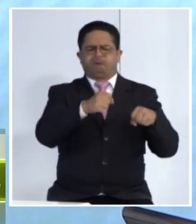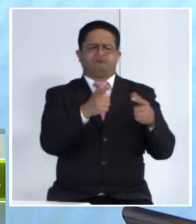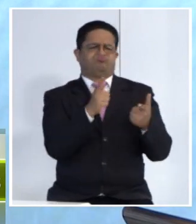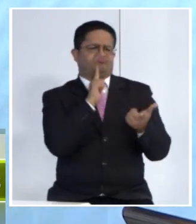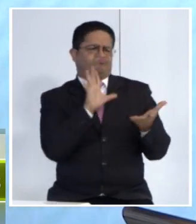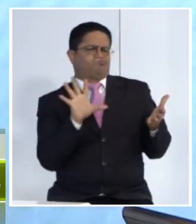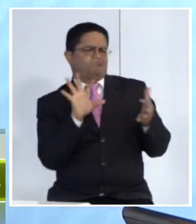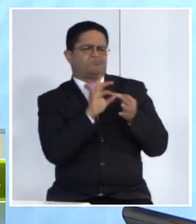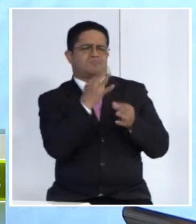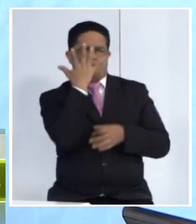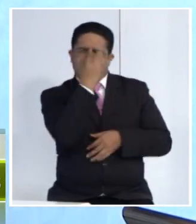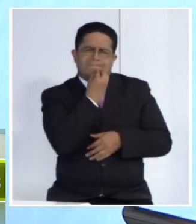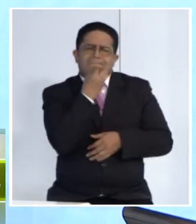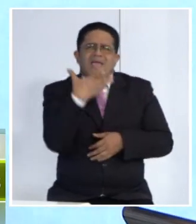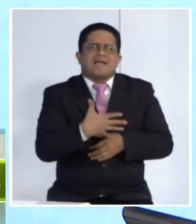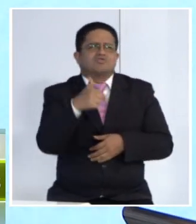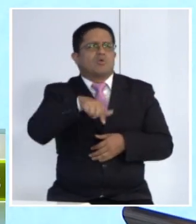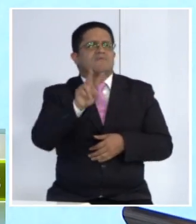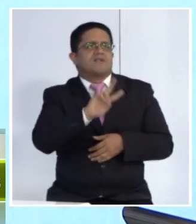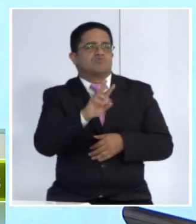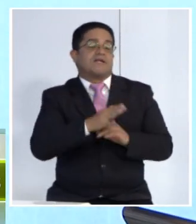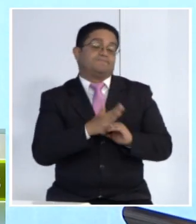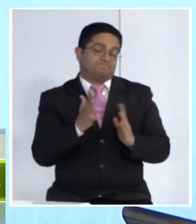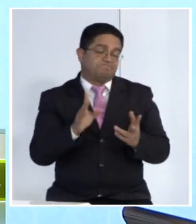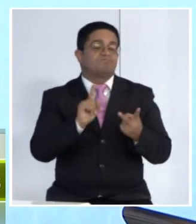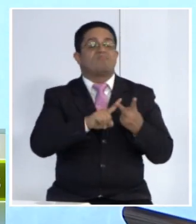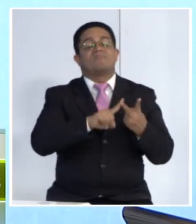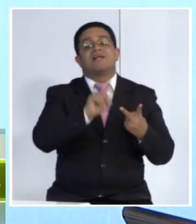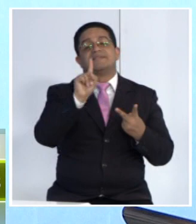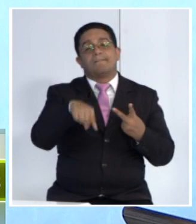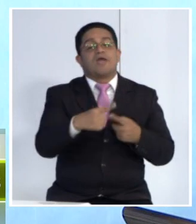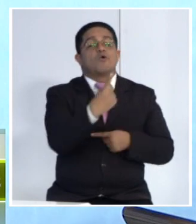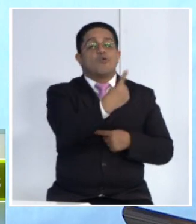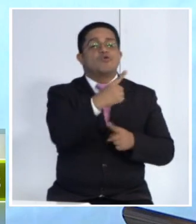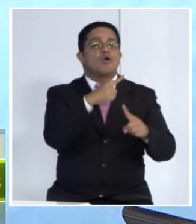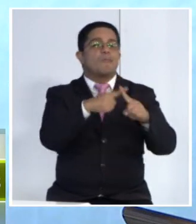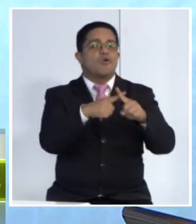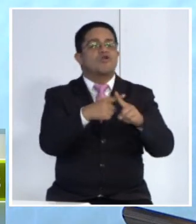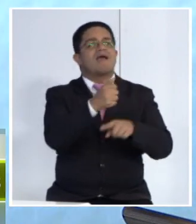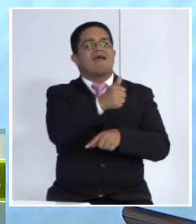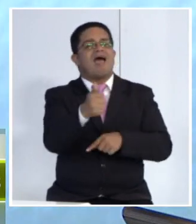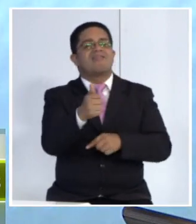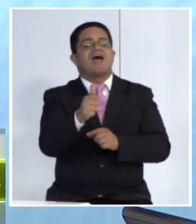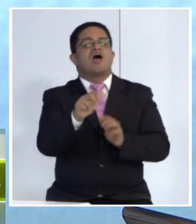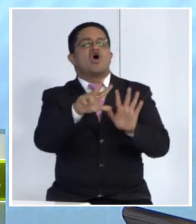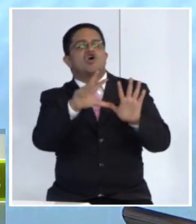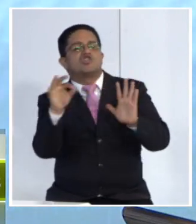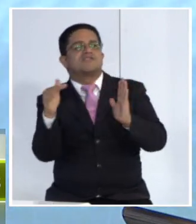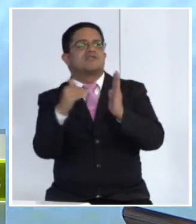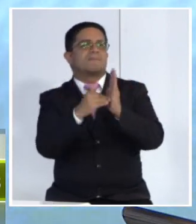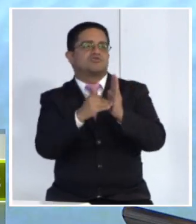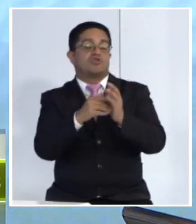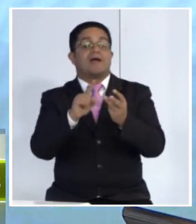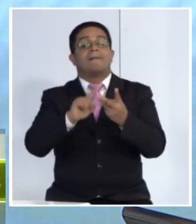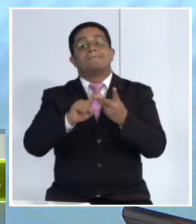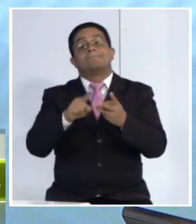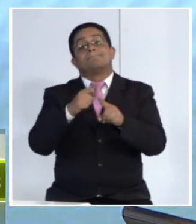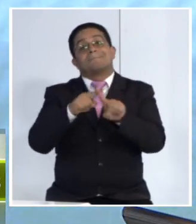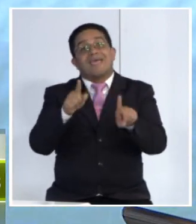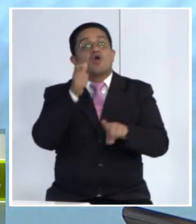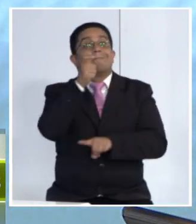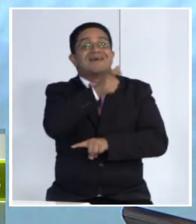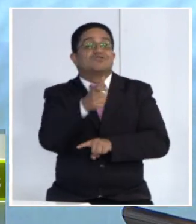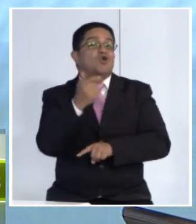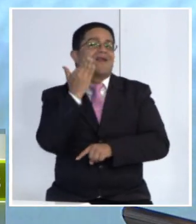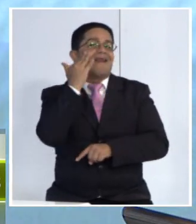Tenemos aproximadamente casos de 1 por cada 800.000 nacidos y la raza negra, que también es